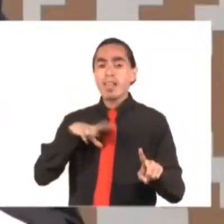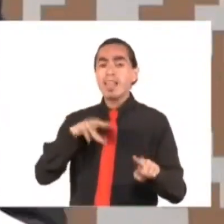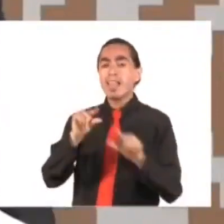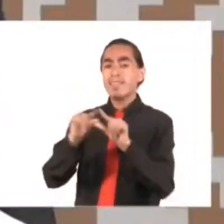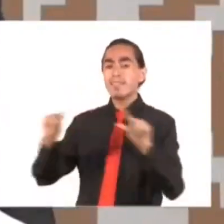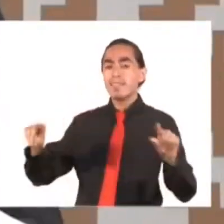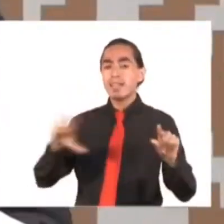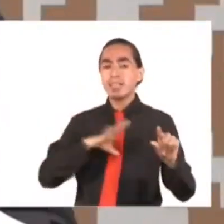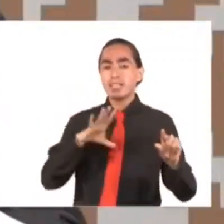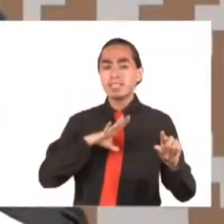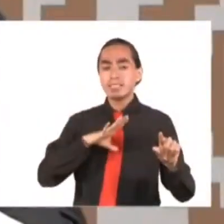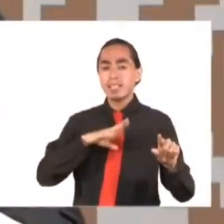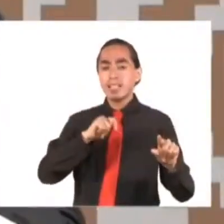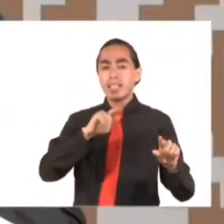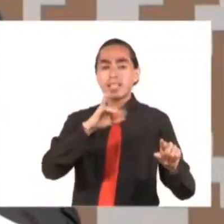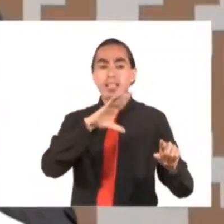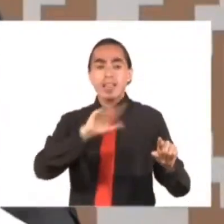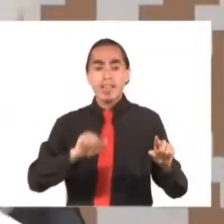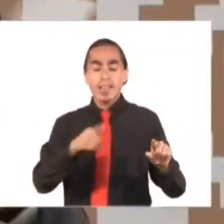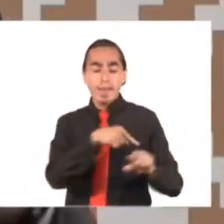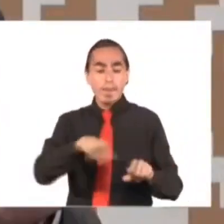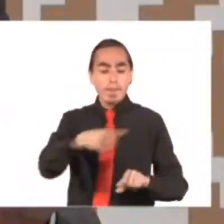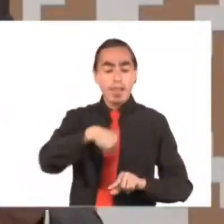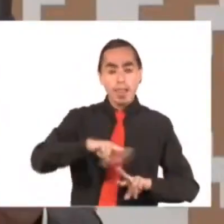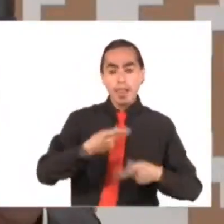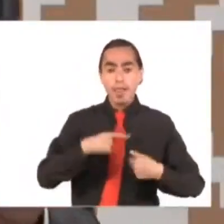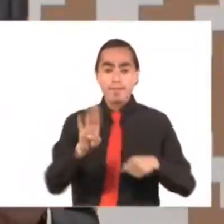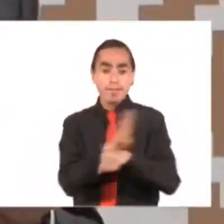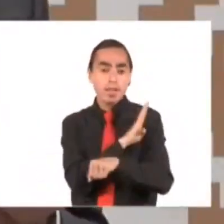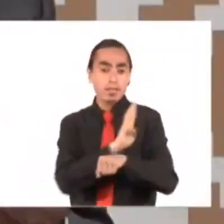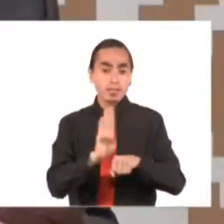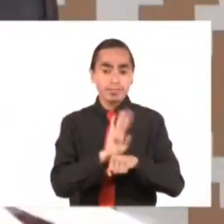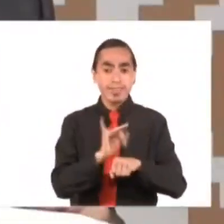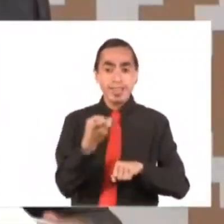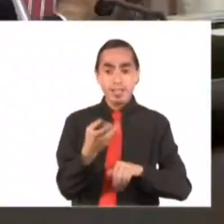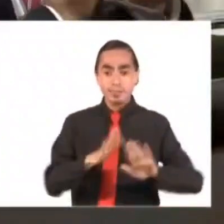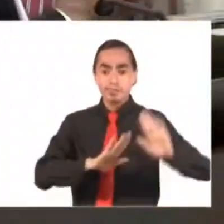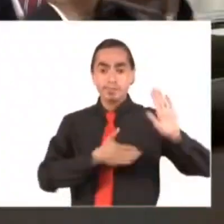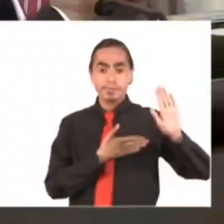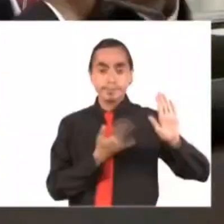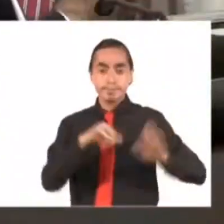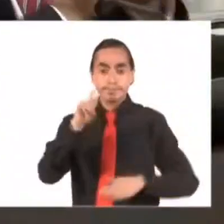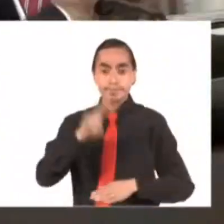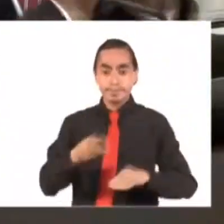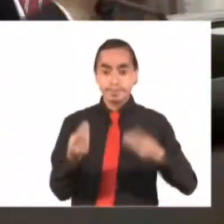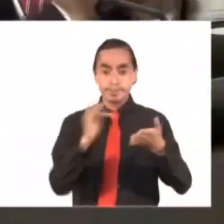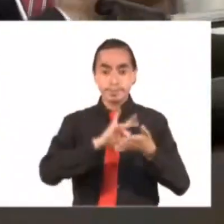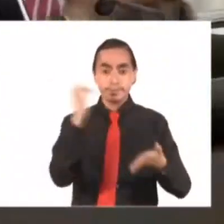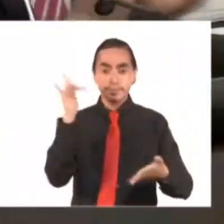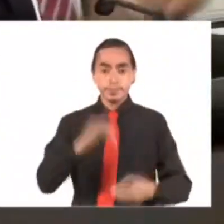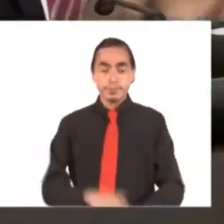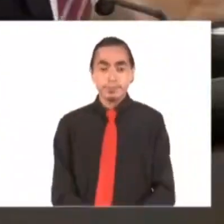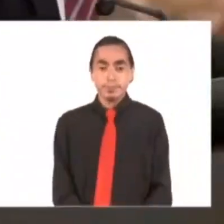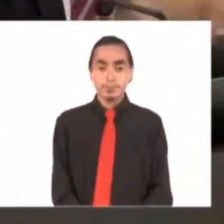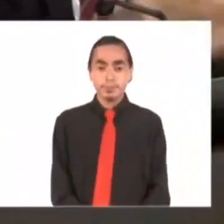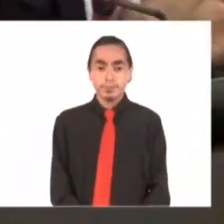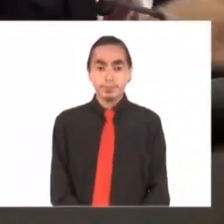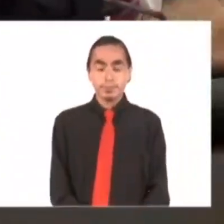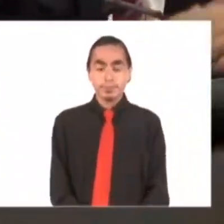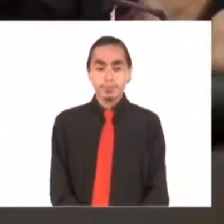es poner la técnica al servicio de la patria. Muchas gracias. Gracias, doctora. De